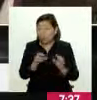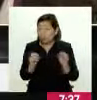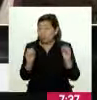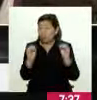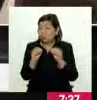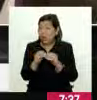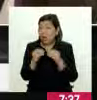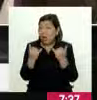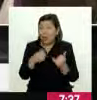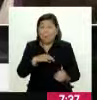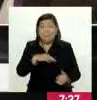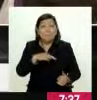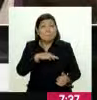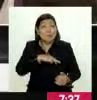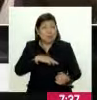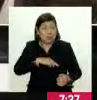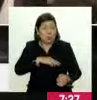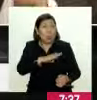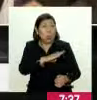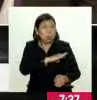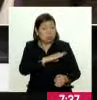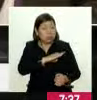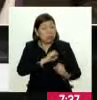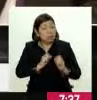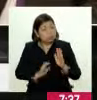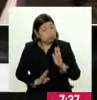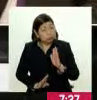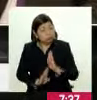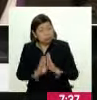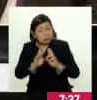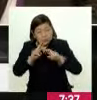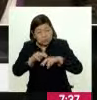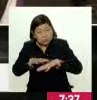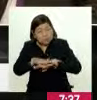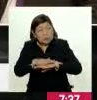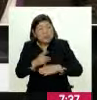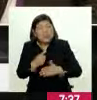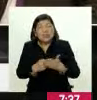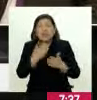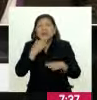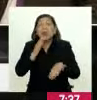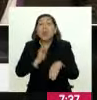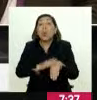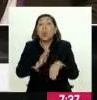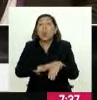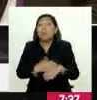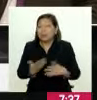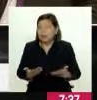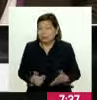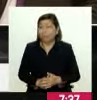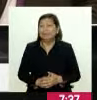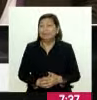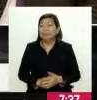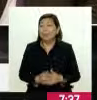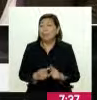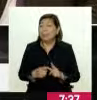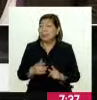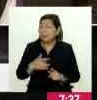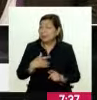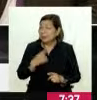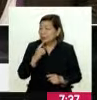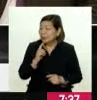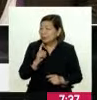competencia ahora y todo nuestro apoyo para poder sacar adelante esta investigación y determinar responsabilidades. No dudo de la sensibilidad,